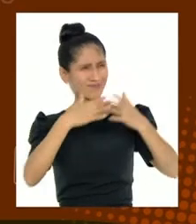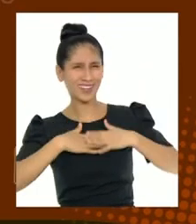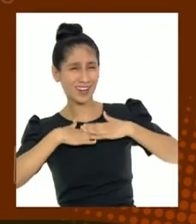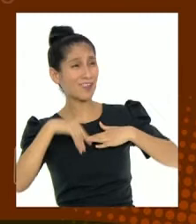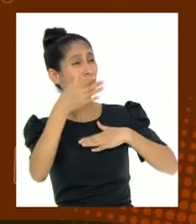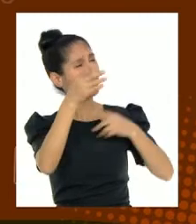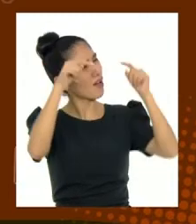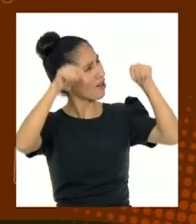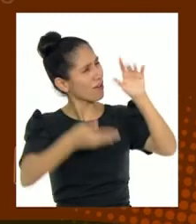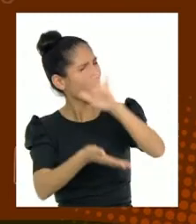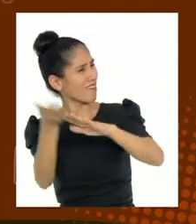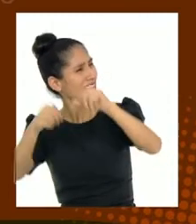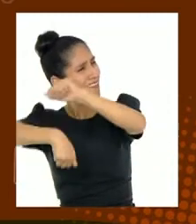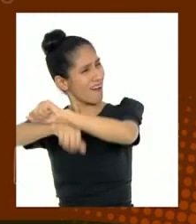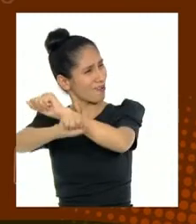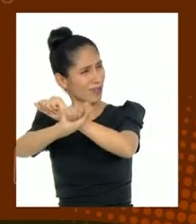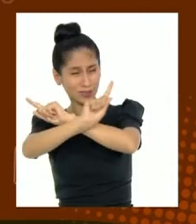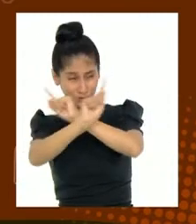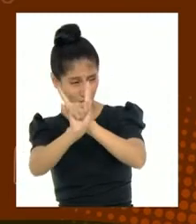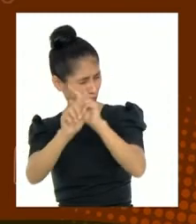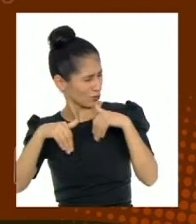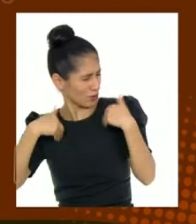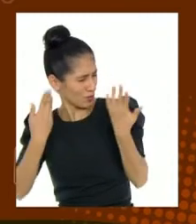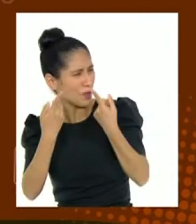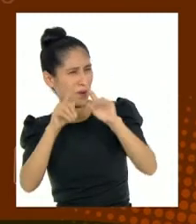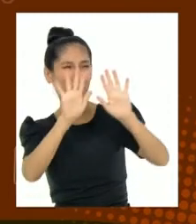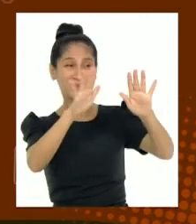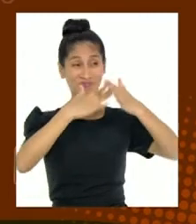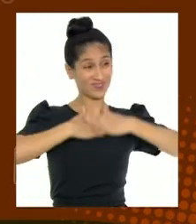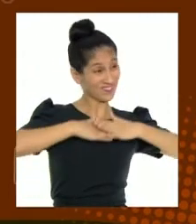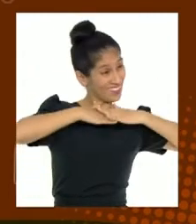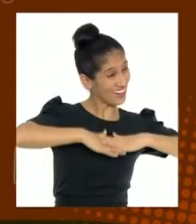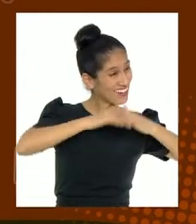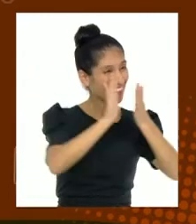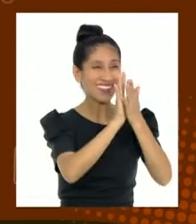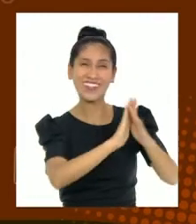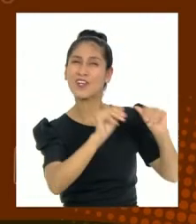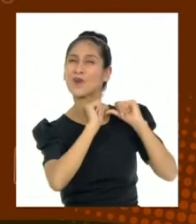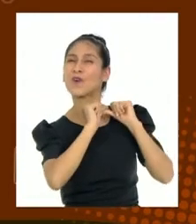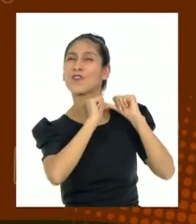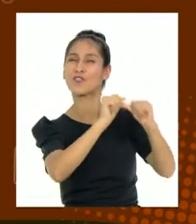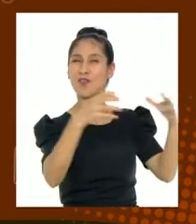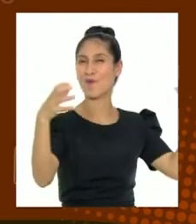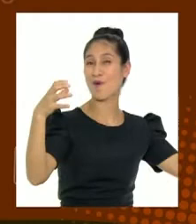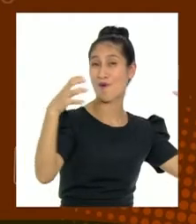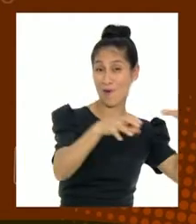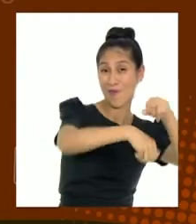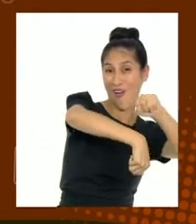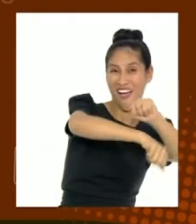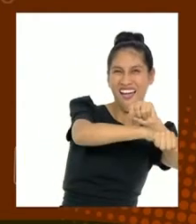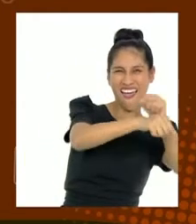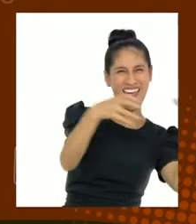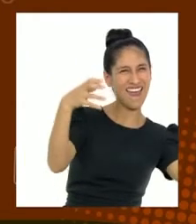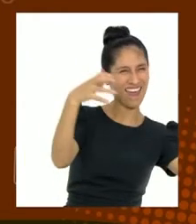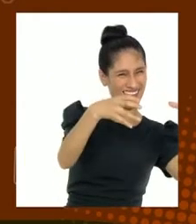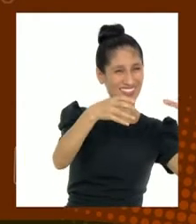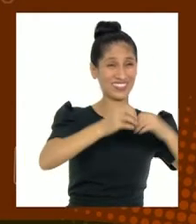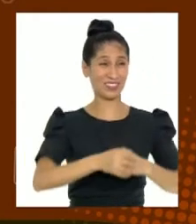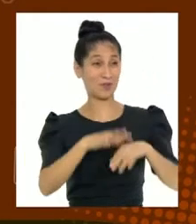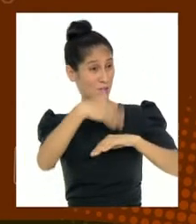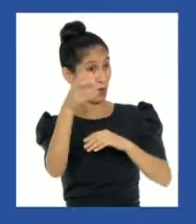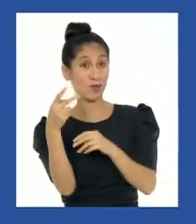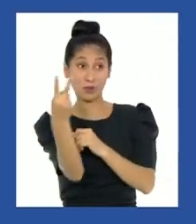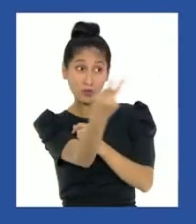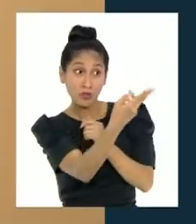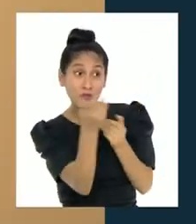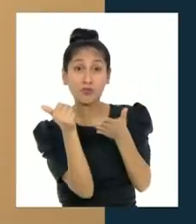seguimos siendo un equipo. Cada vez que uno de nosotros tiene un problema, nos ayudamos entre todos a salir adelante.